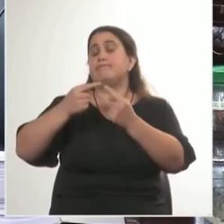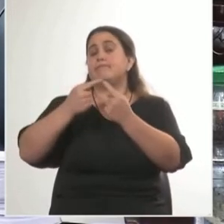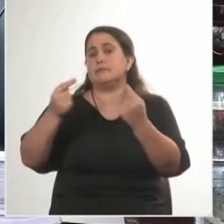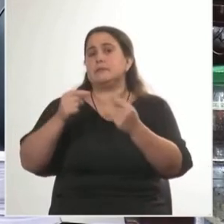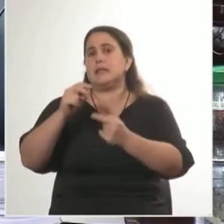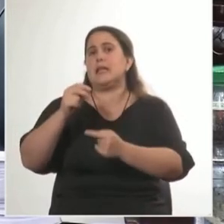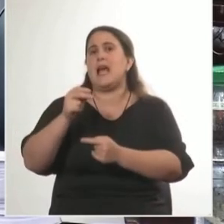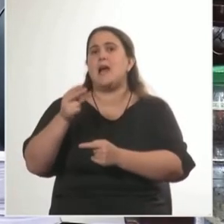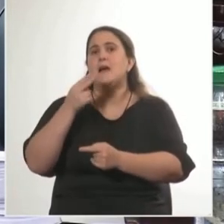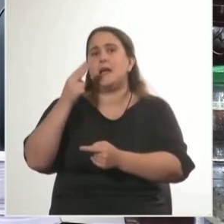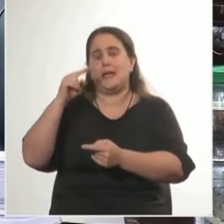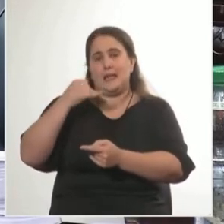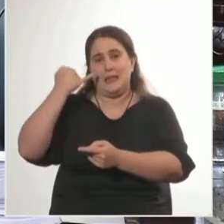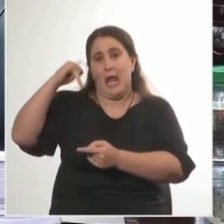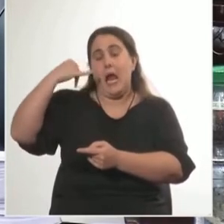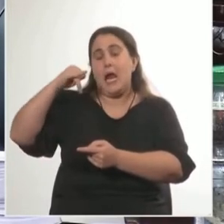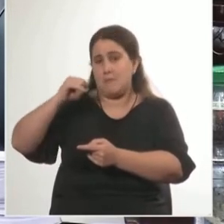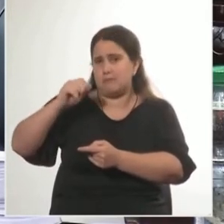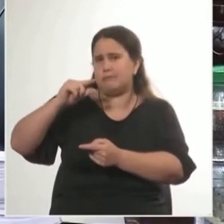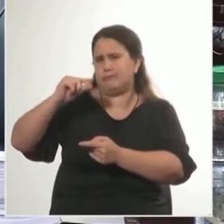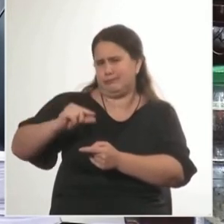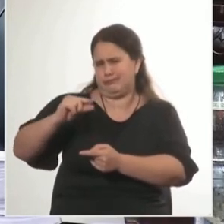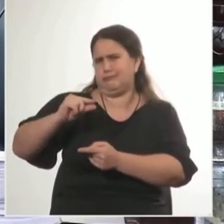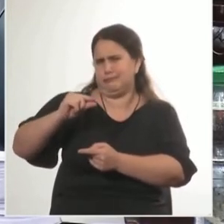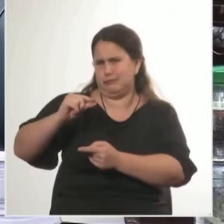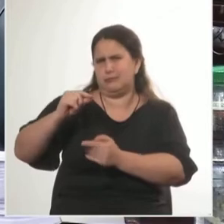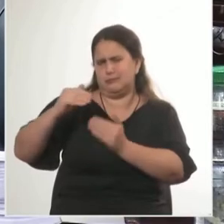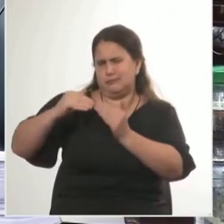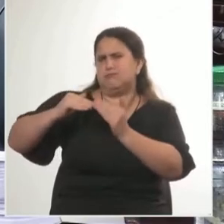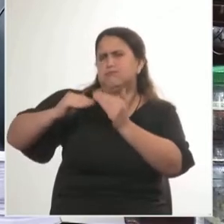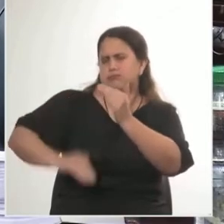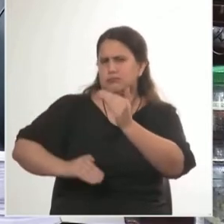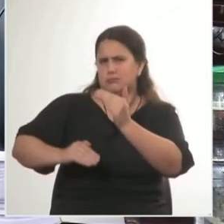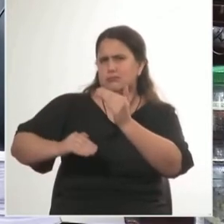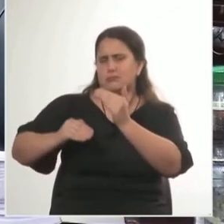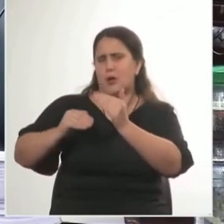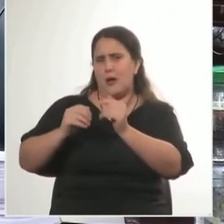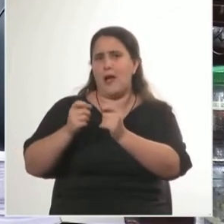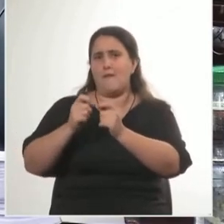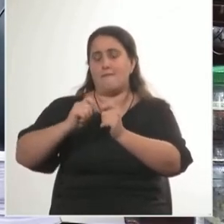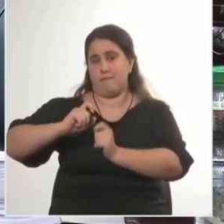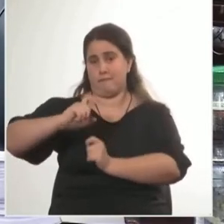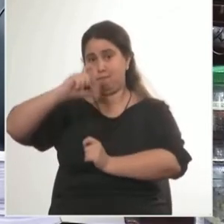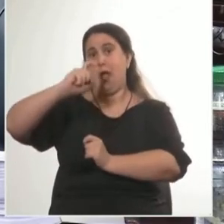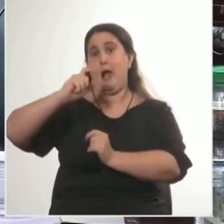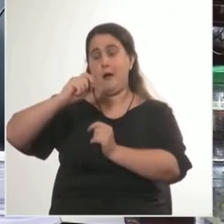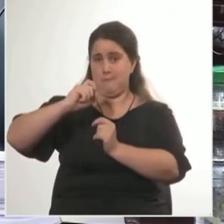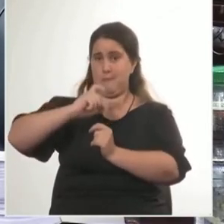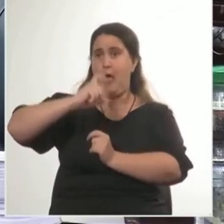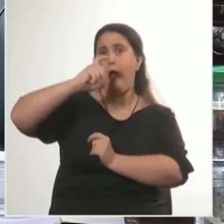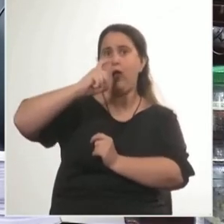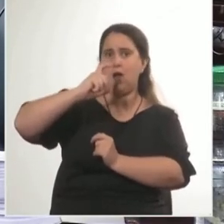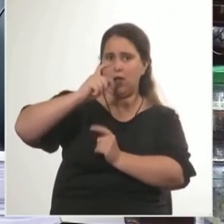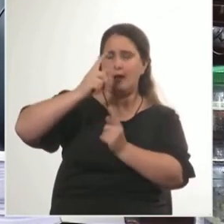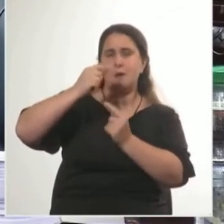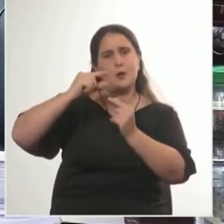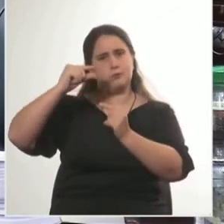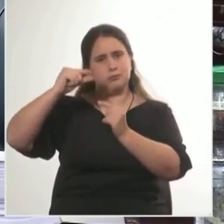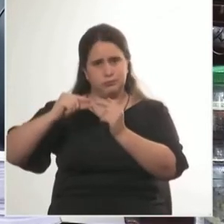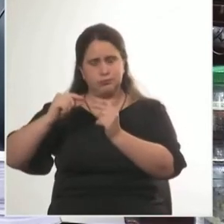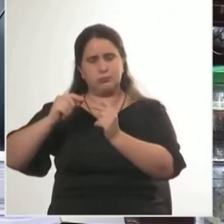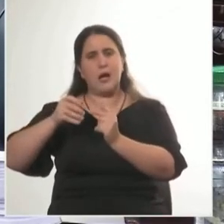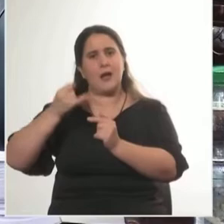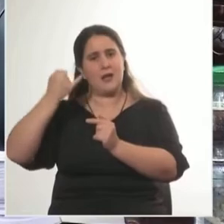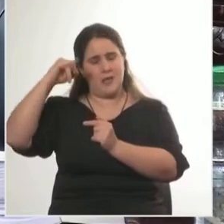interés sustancialmente baja, muy por debajo de los niveles de inflación, que estaban sensiblemente por